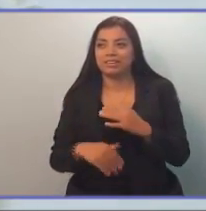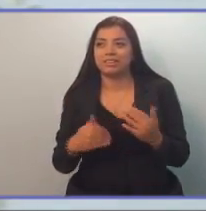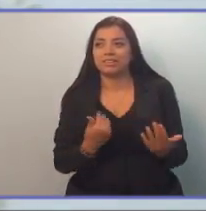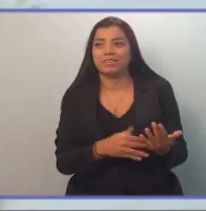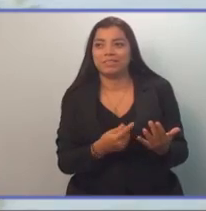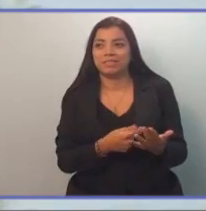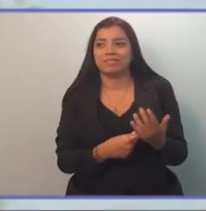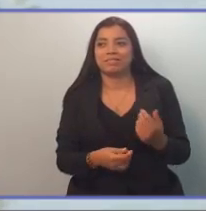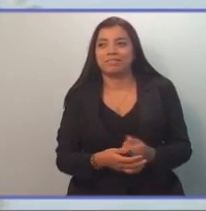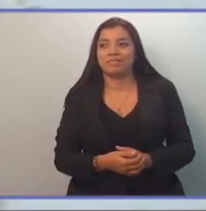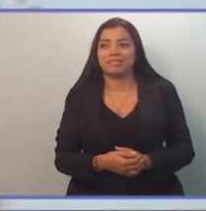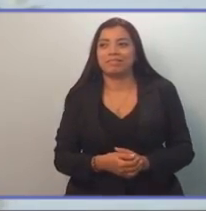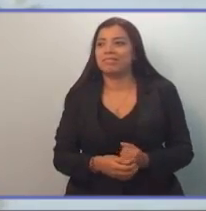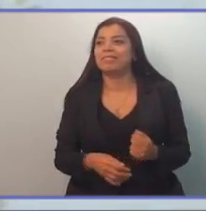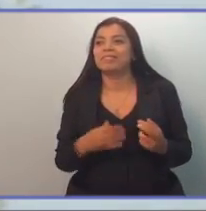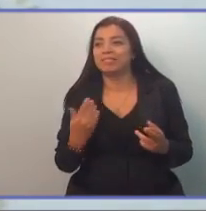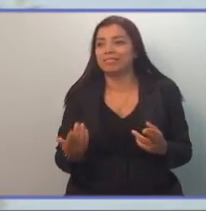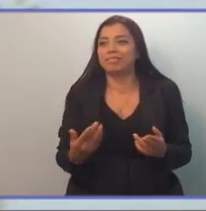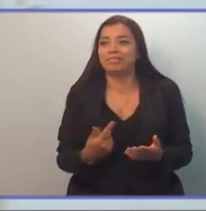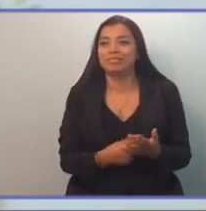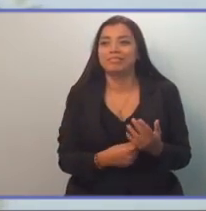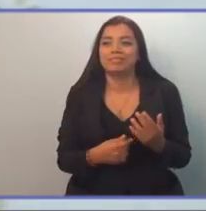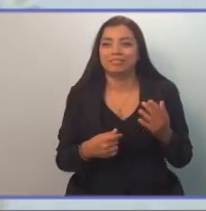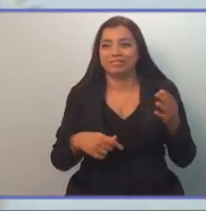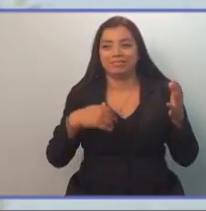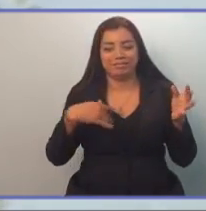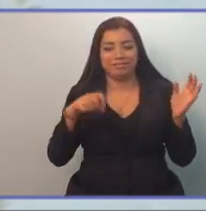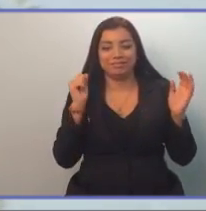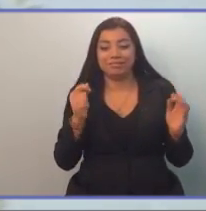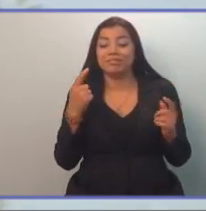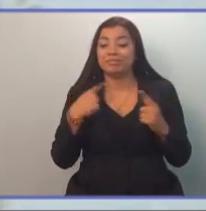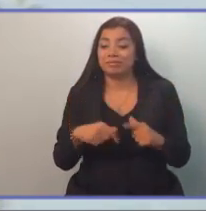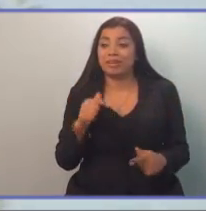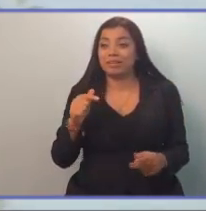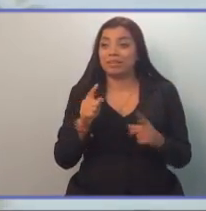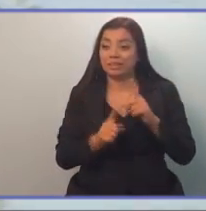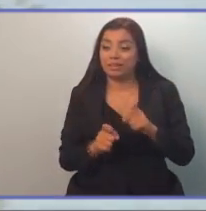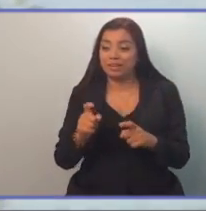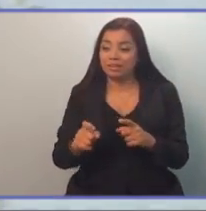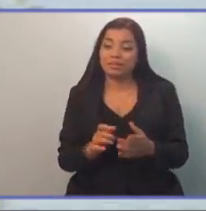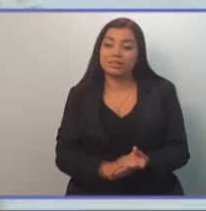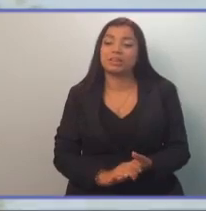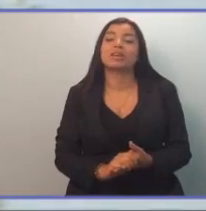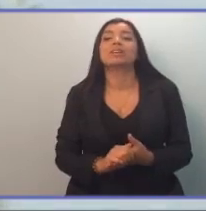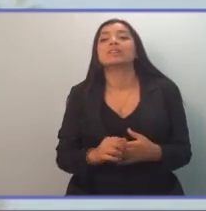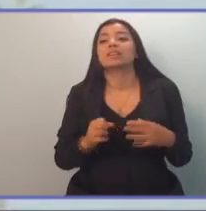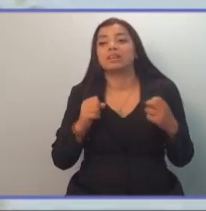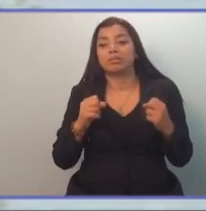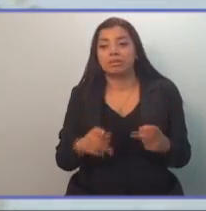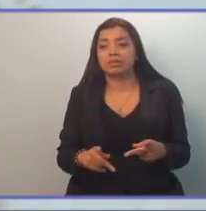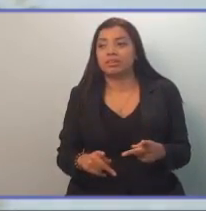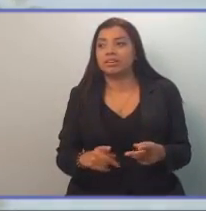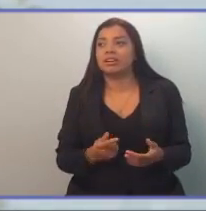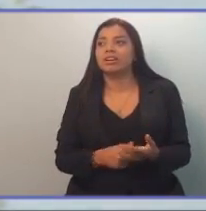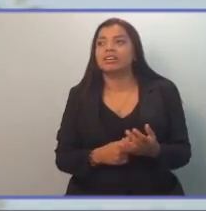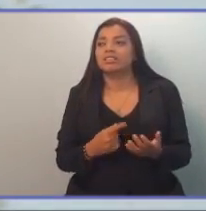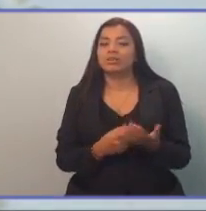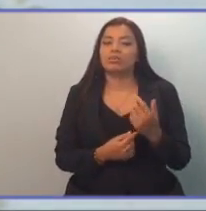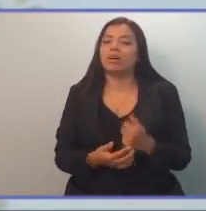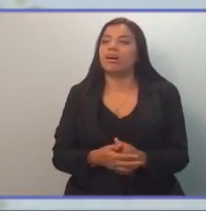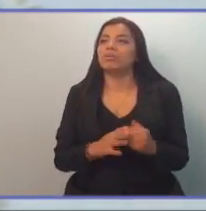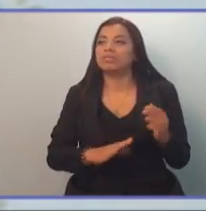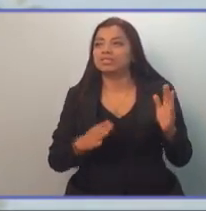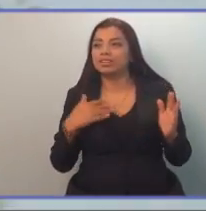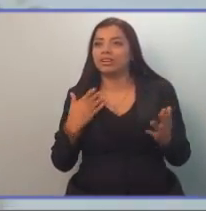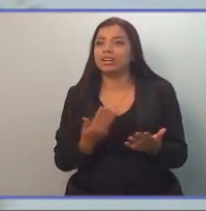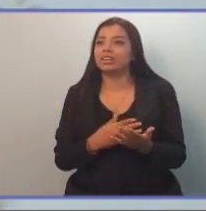de 3,000 sin resolver. Cuando se hace el diagnóstico, se da la oportunidad de potenciar la